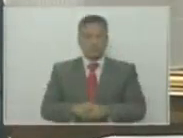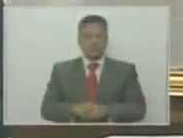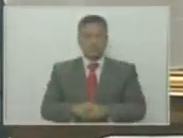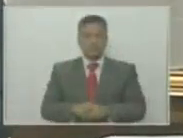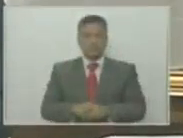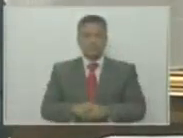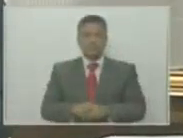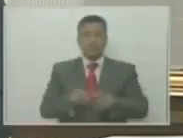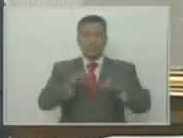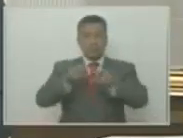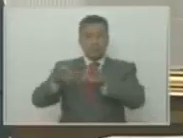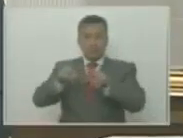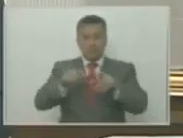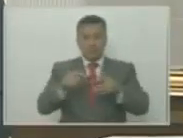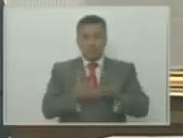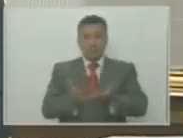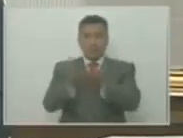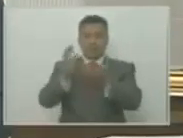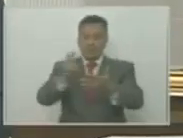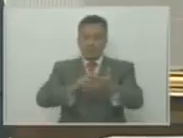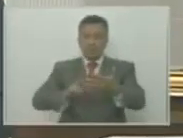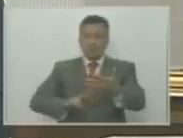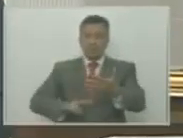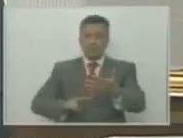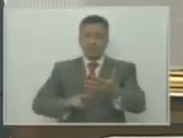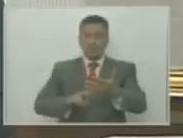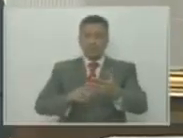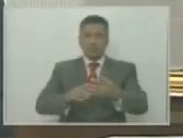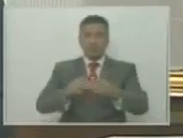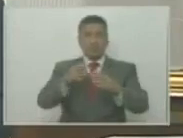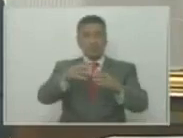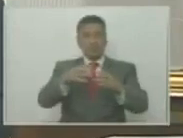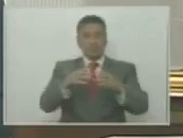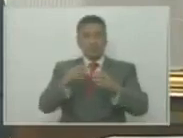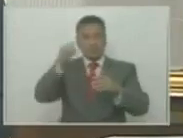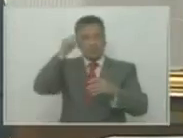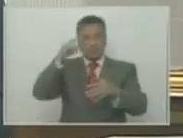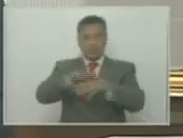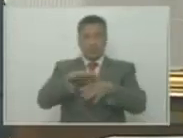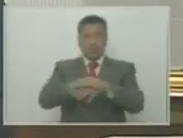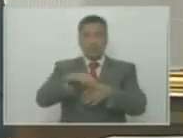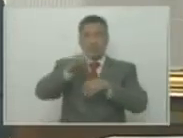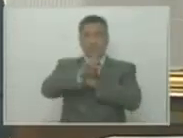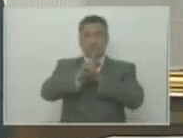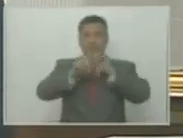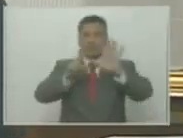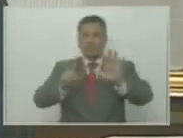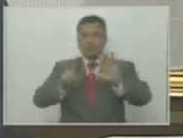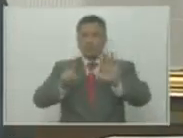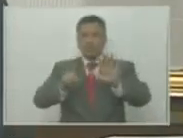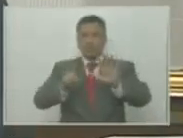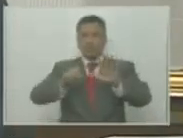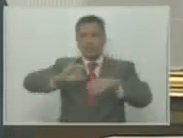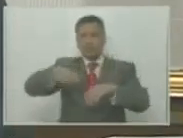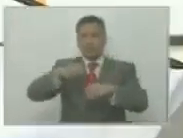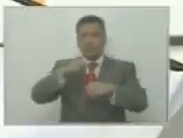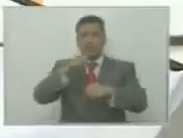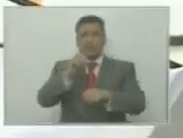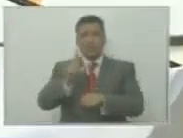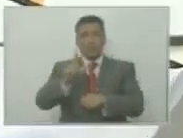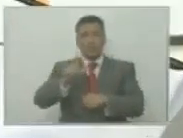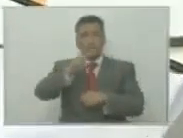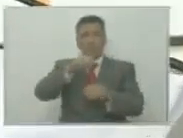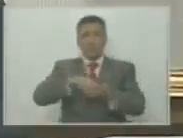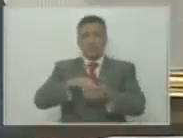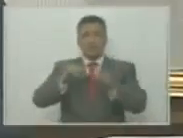Ciudadana subsecretaria, por favor, sírvase a dar lectura al acta de la sesión ordinaria del día martes 26 de julio de 2022. Diputado Rodolfo